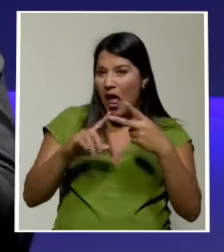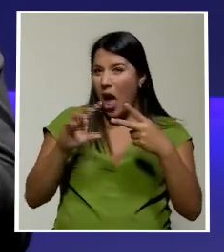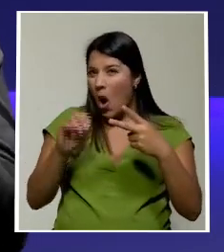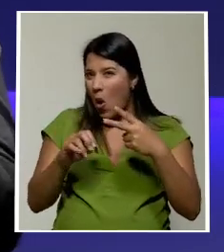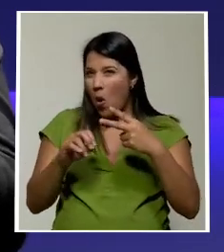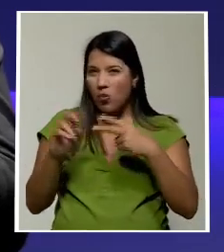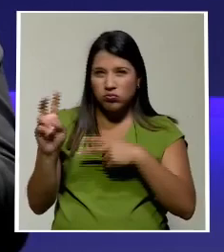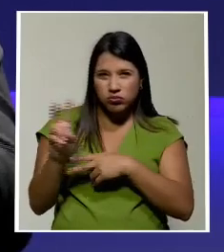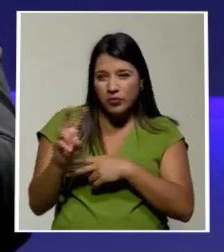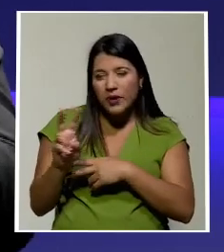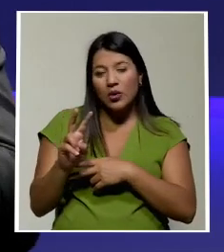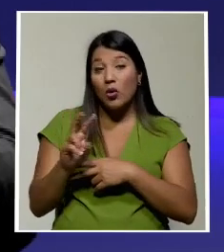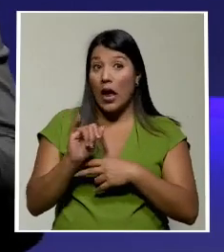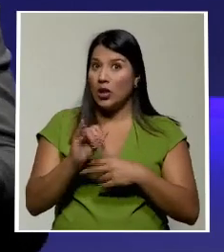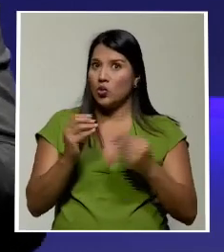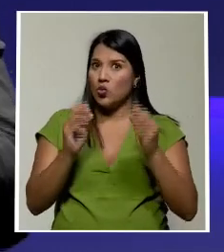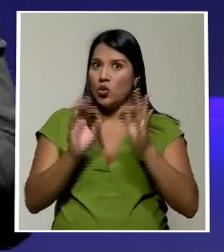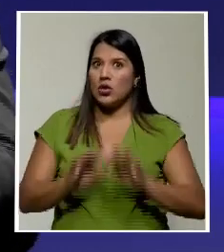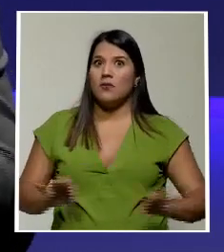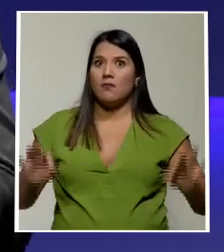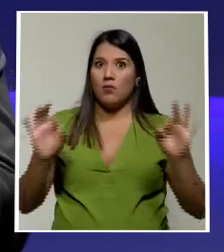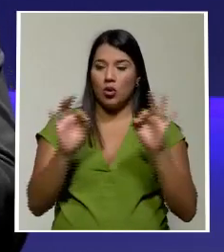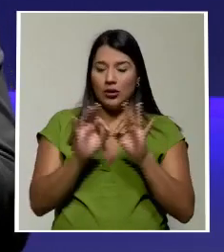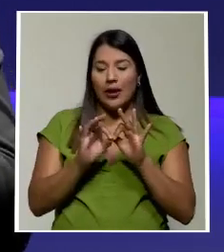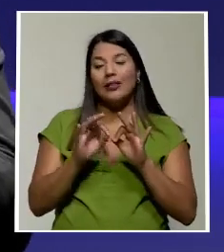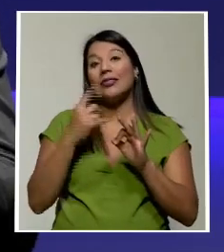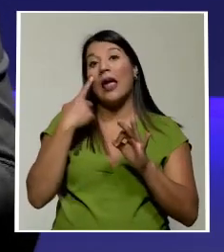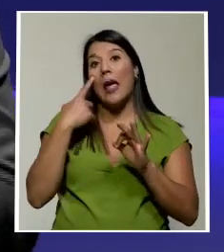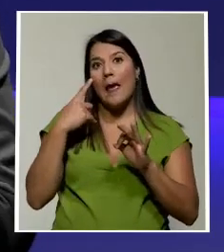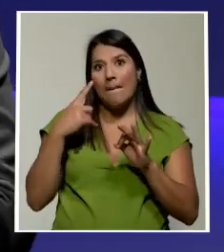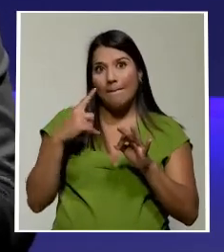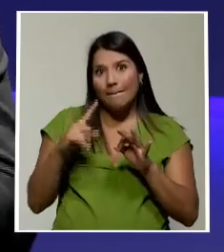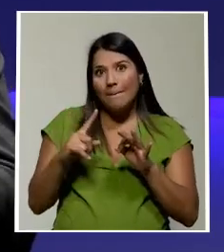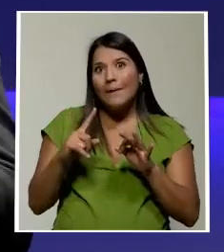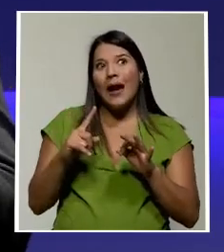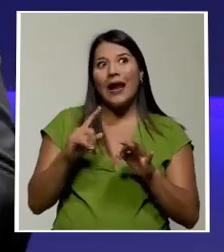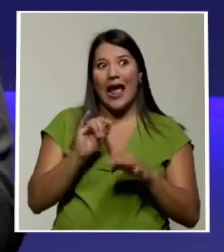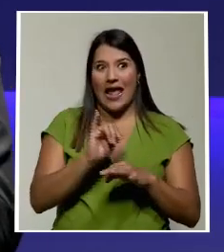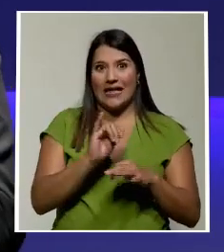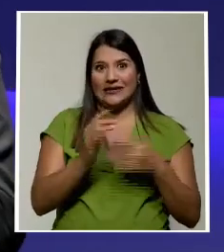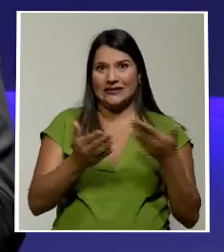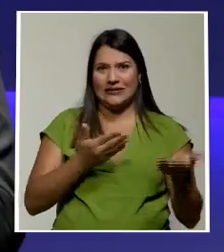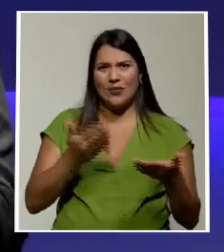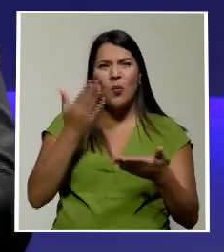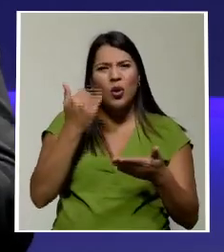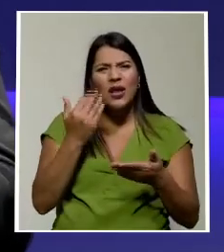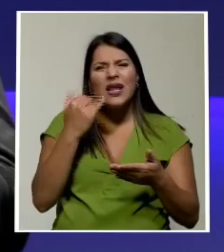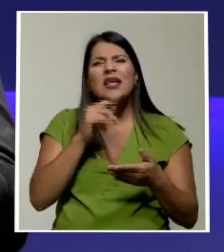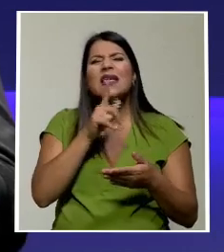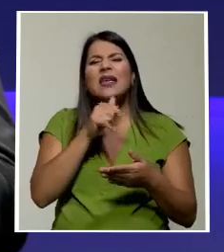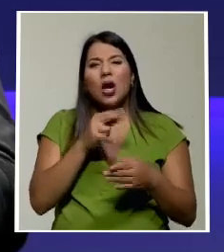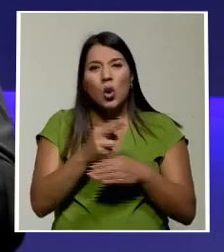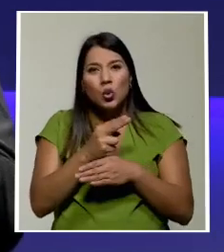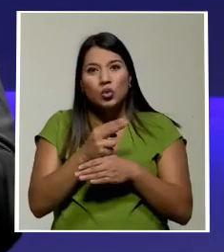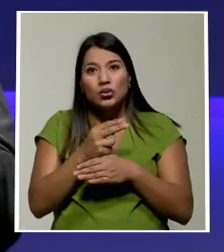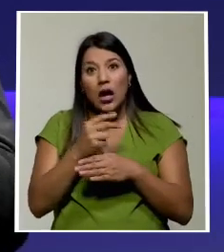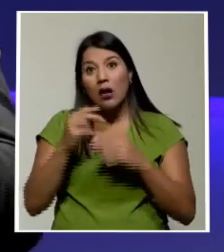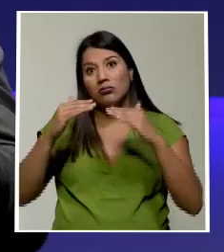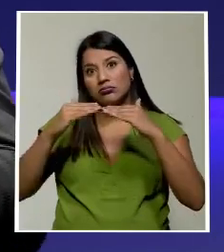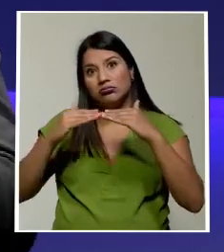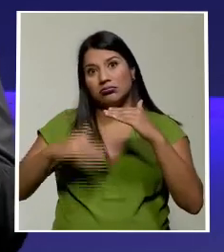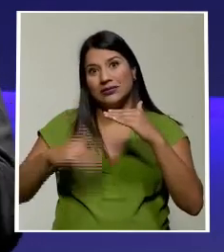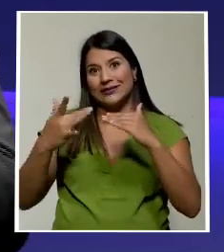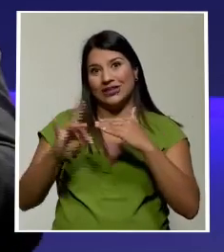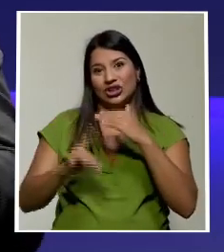fundamental en un tipo de red que va a estar al servicio o al uso de menores de edad, y un centro de monitoreo que además lo que va a hacer es que se